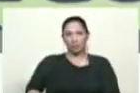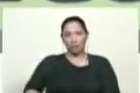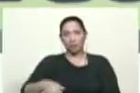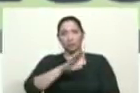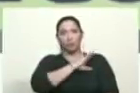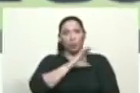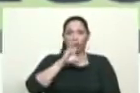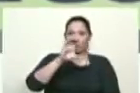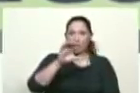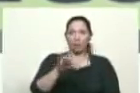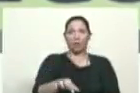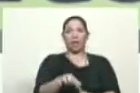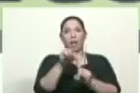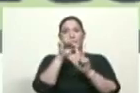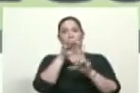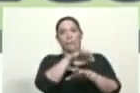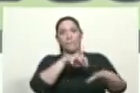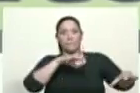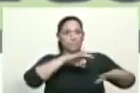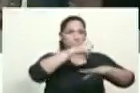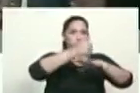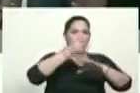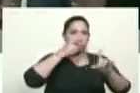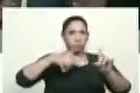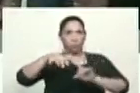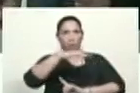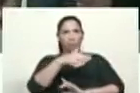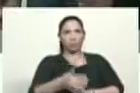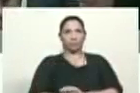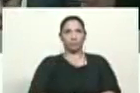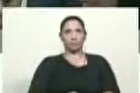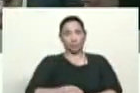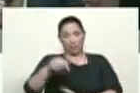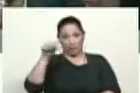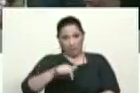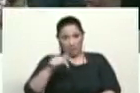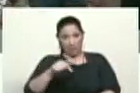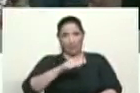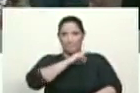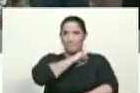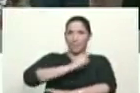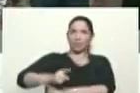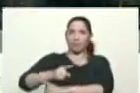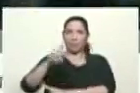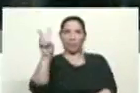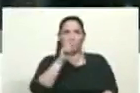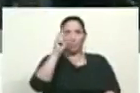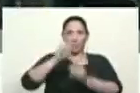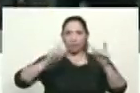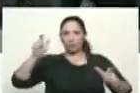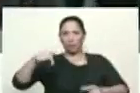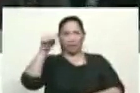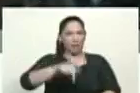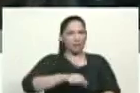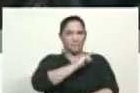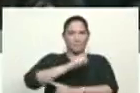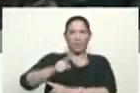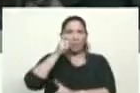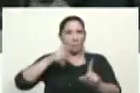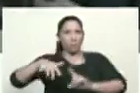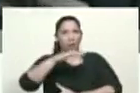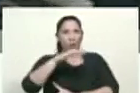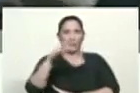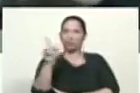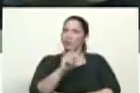soberano, elegido mayoritariamente por el pueblo. Que aquí mandamos los venezolanos, aquí manda el pueblo.